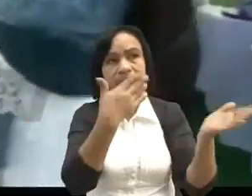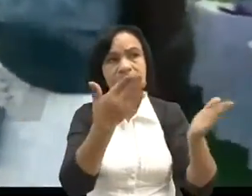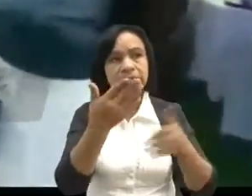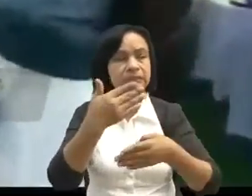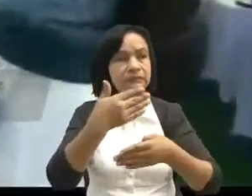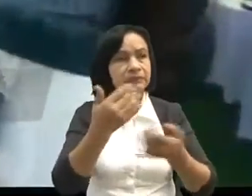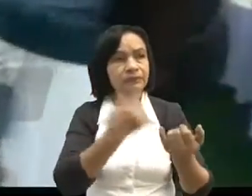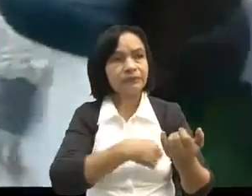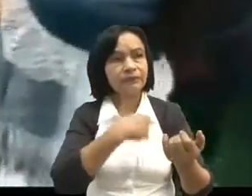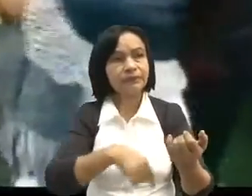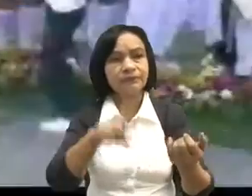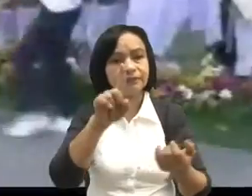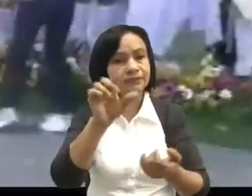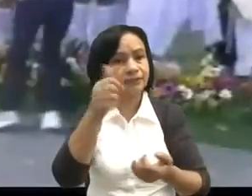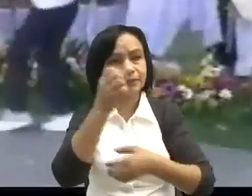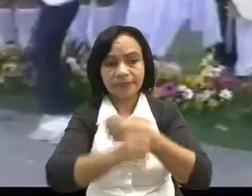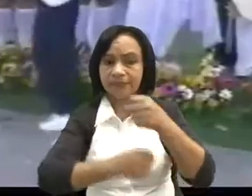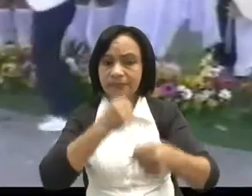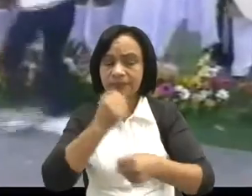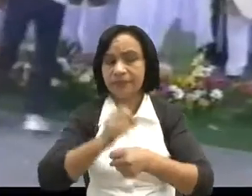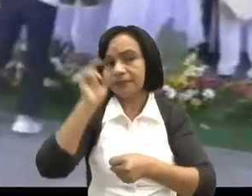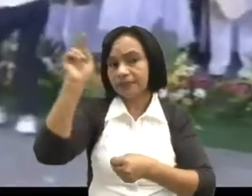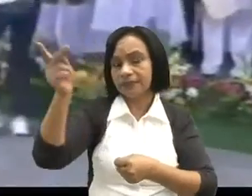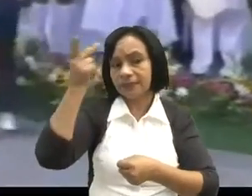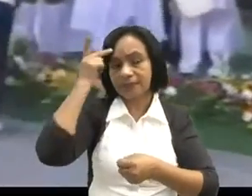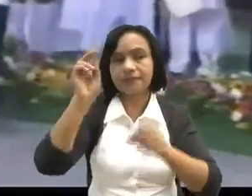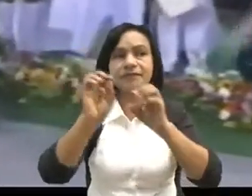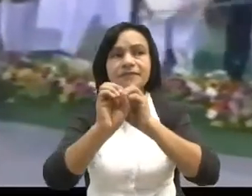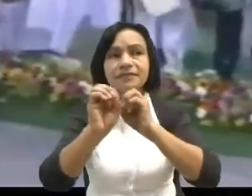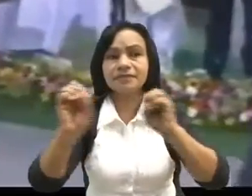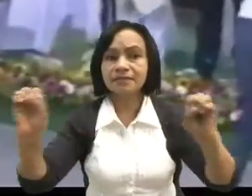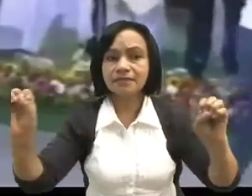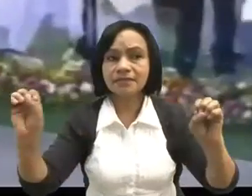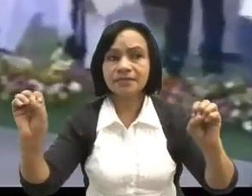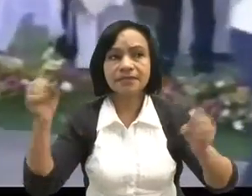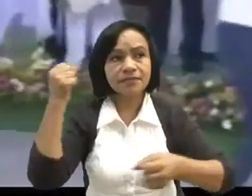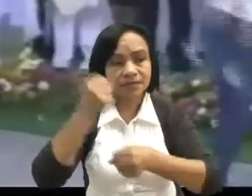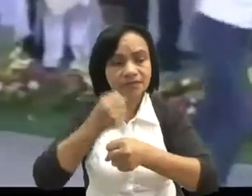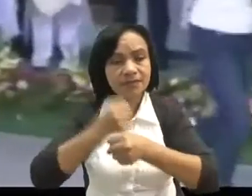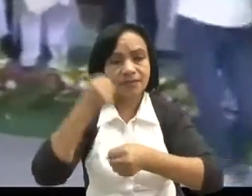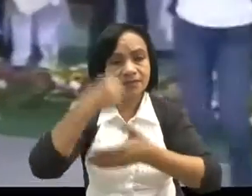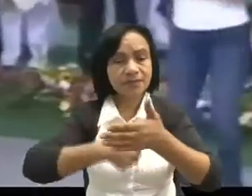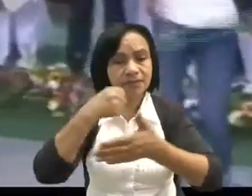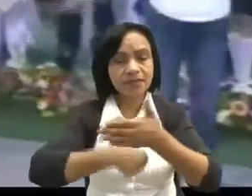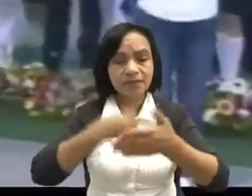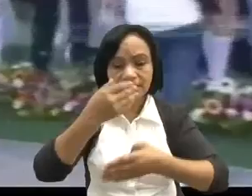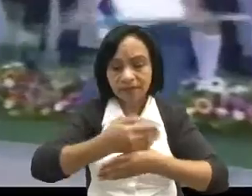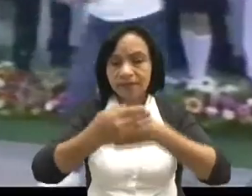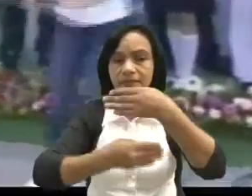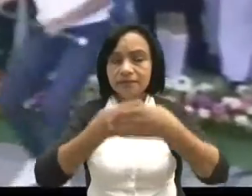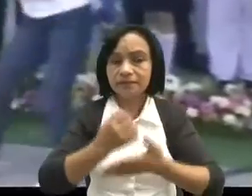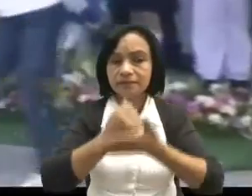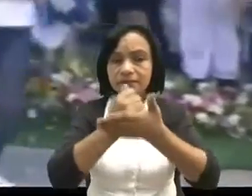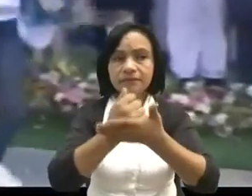Entonces, no hubo en esos 16 años de políticas neoliberales, no hubo un esfuerzo por mantener, por reparar,